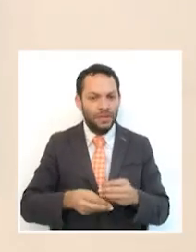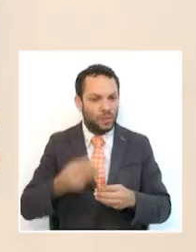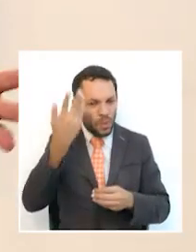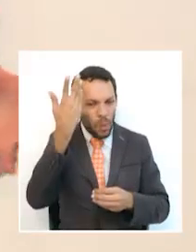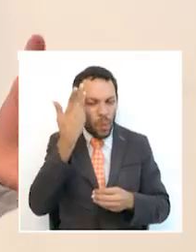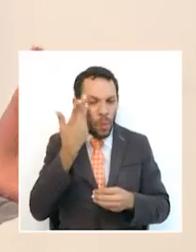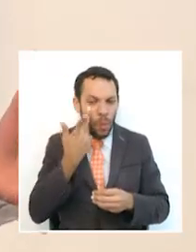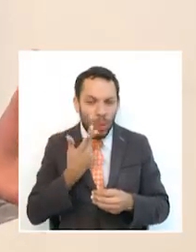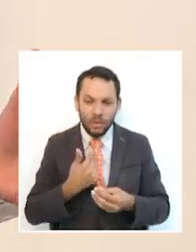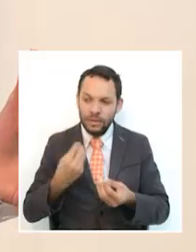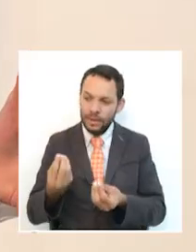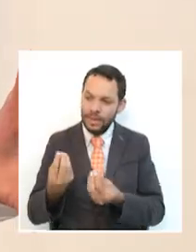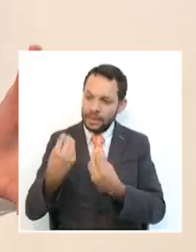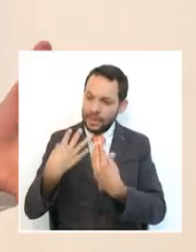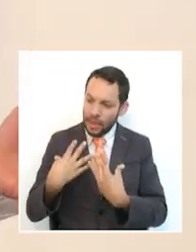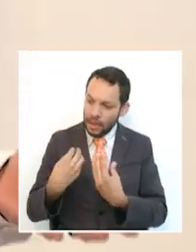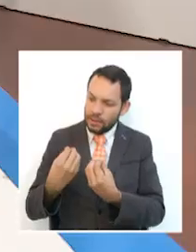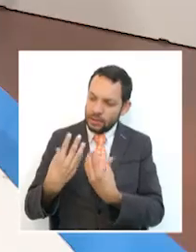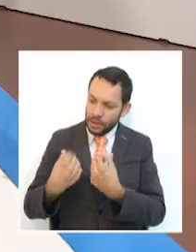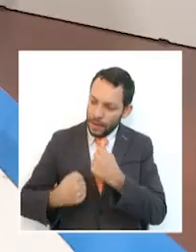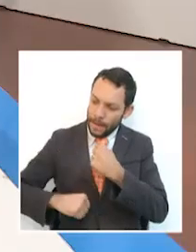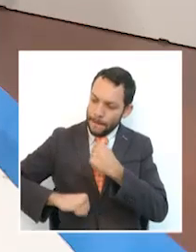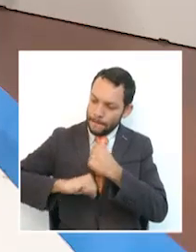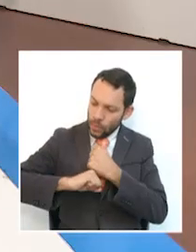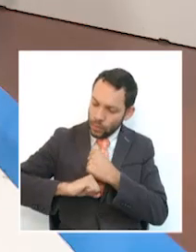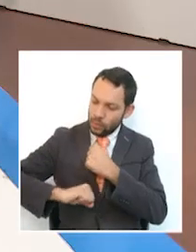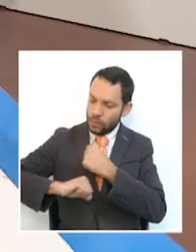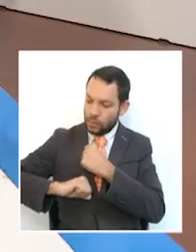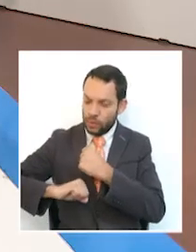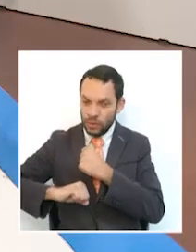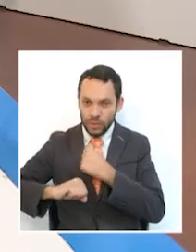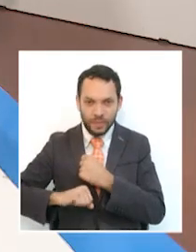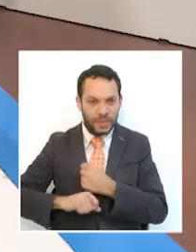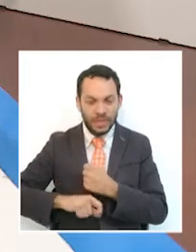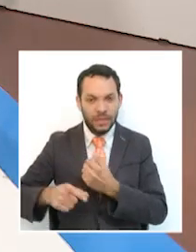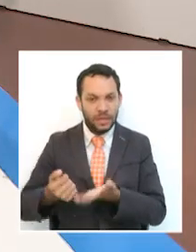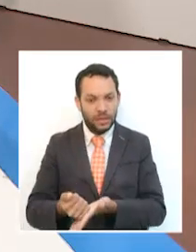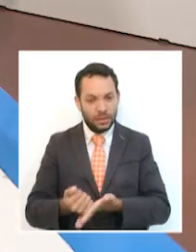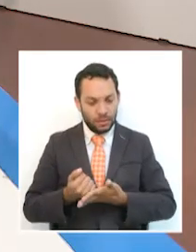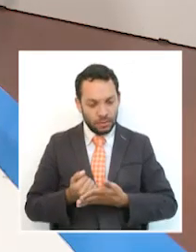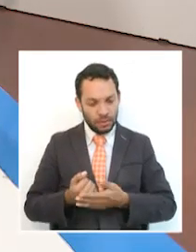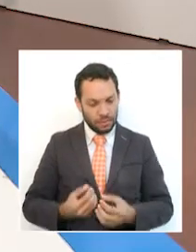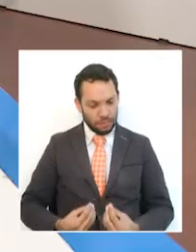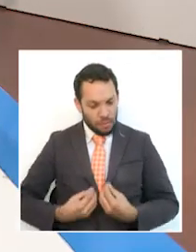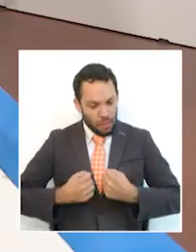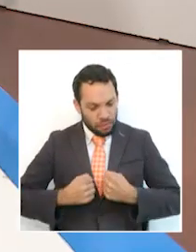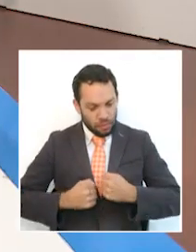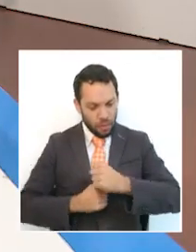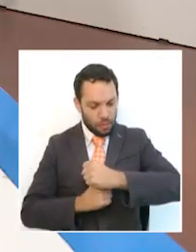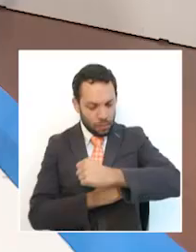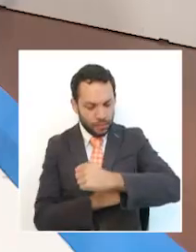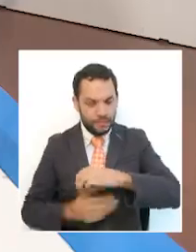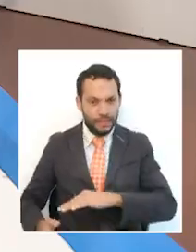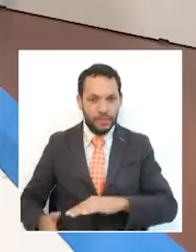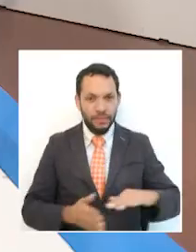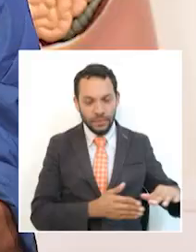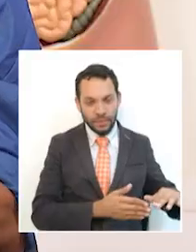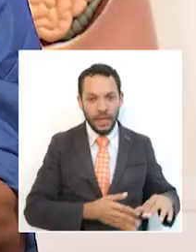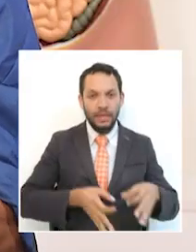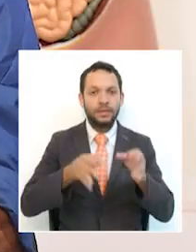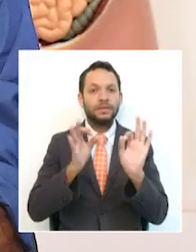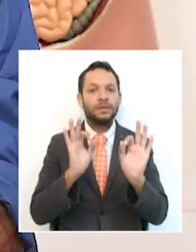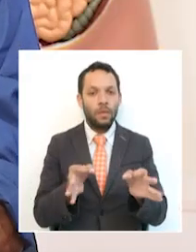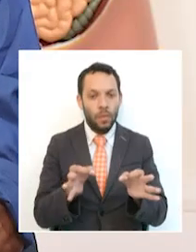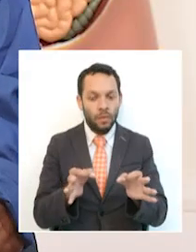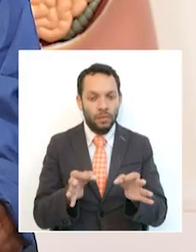de esas que podríamos decir que como le aporta esto a una persona césar es increíble de verdad no por